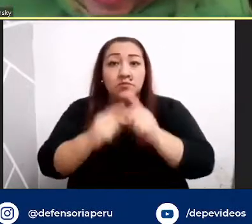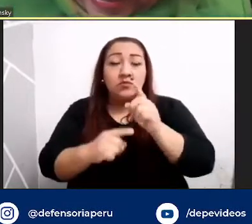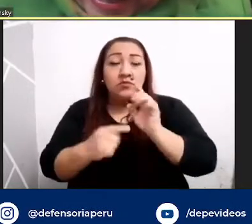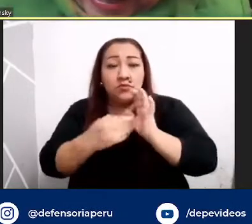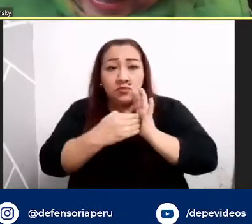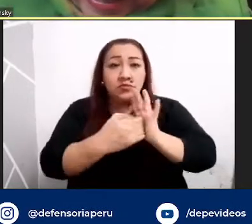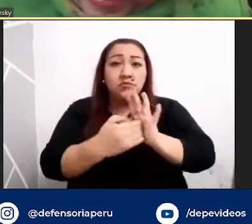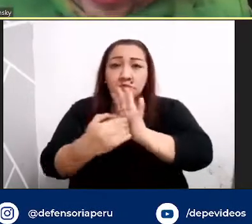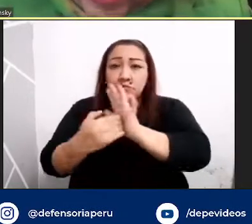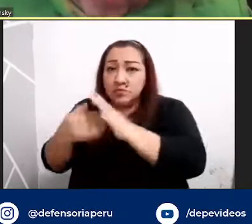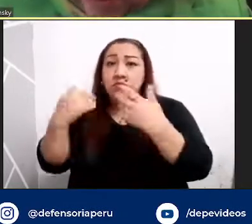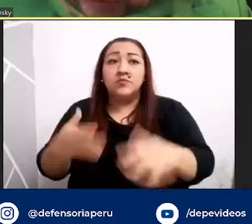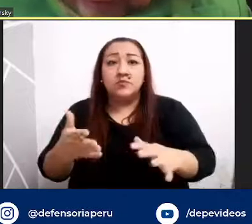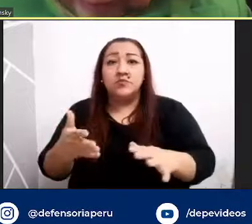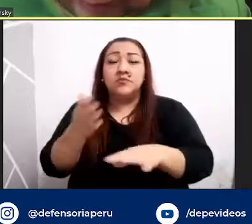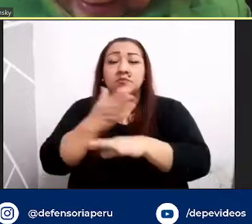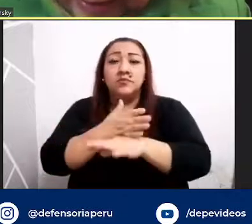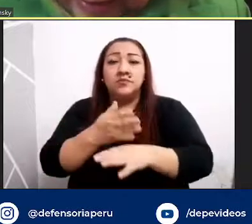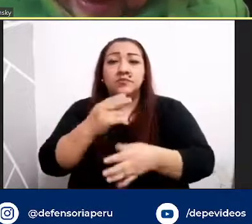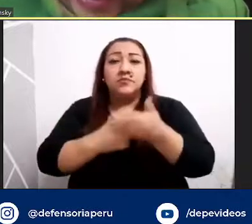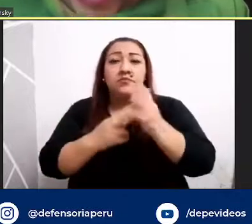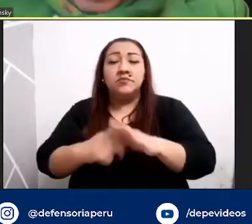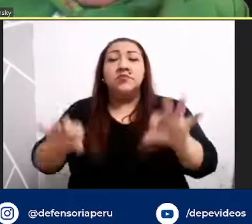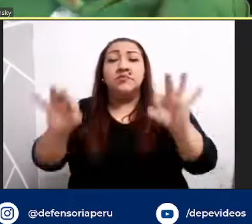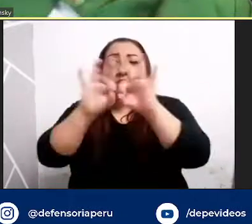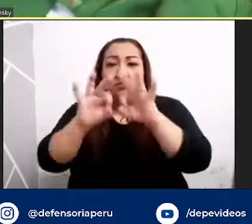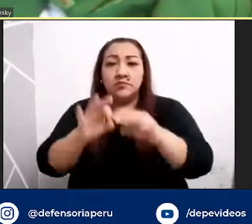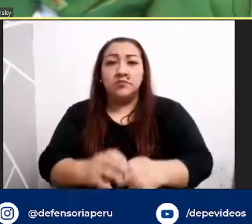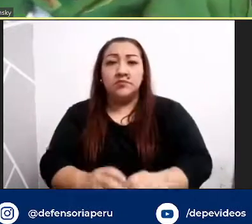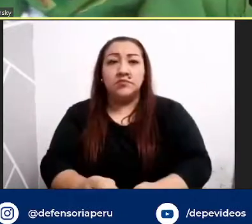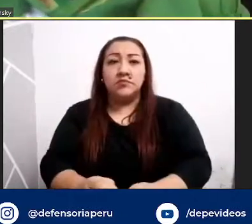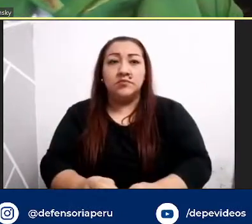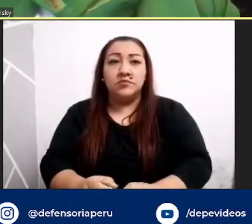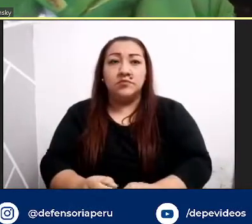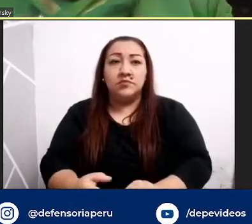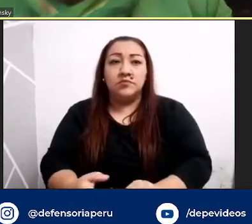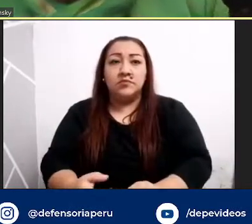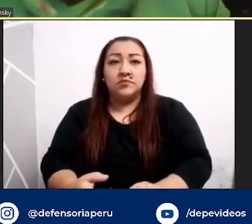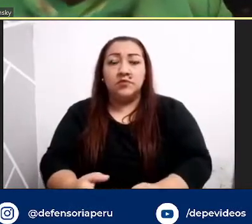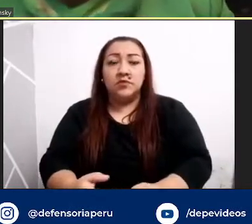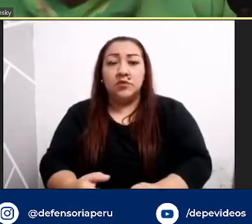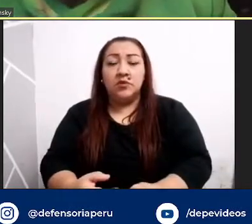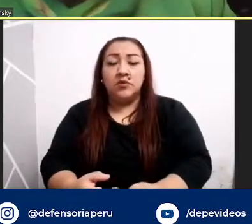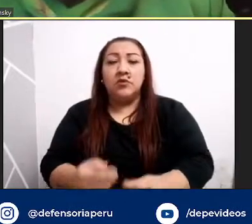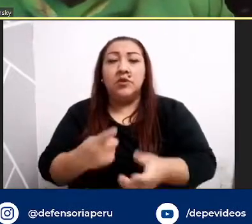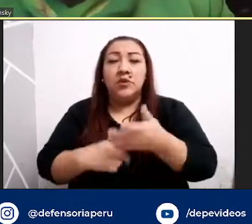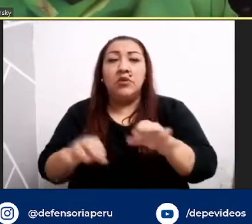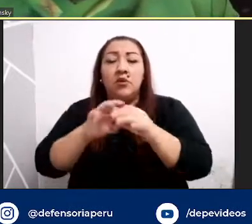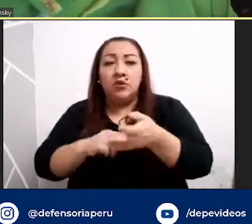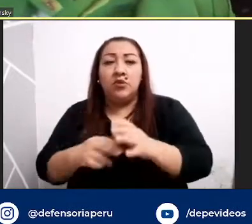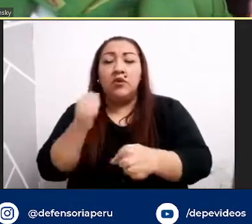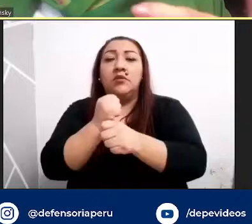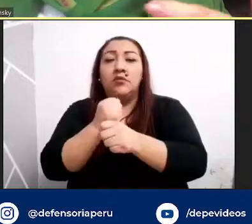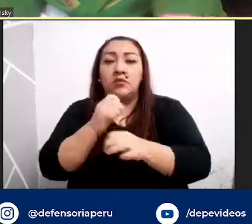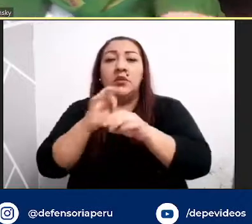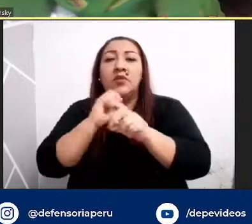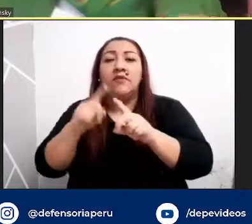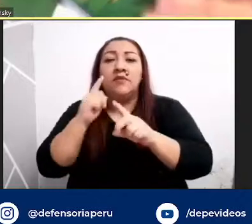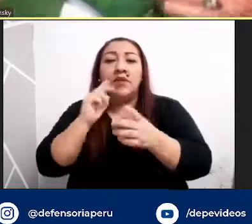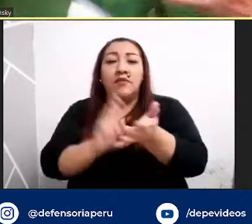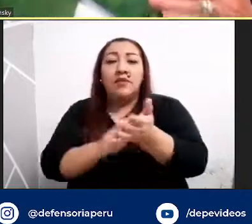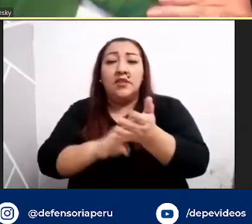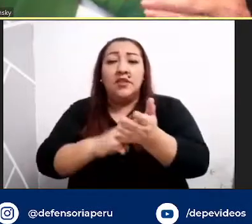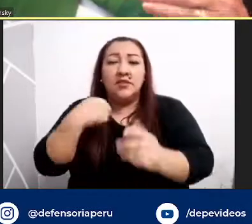que era importante tomar en cuenta. Y una de ellas ha sido la Defensoría. Y sabemos